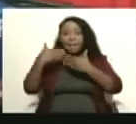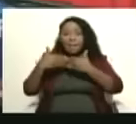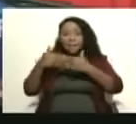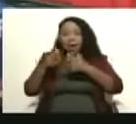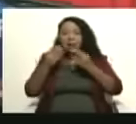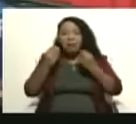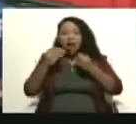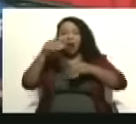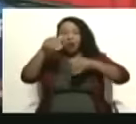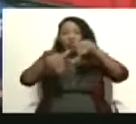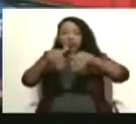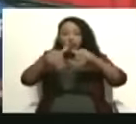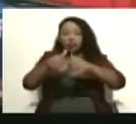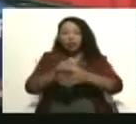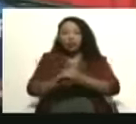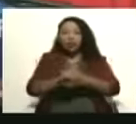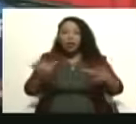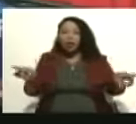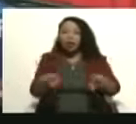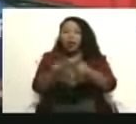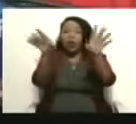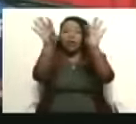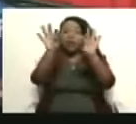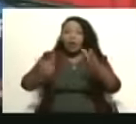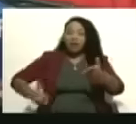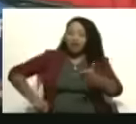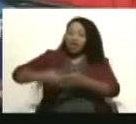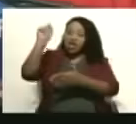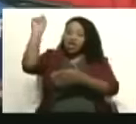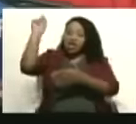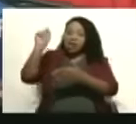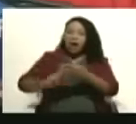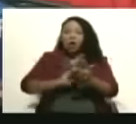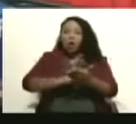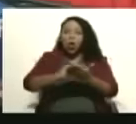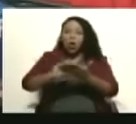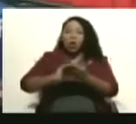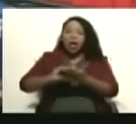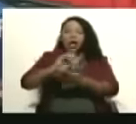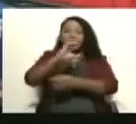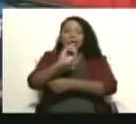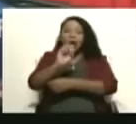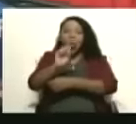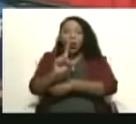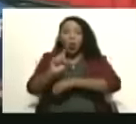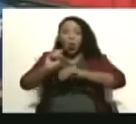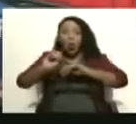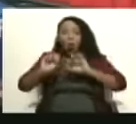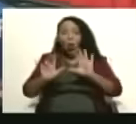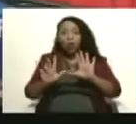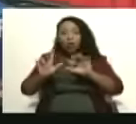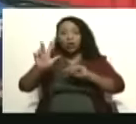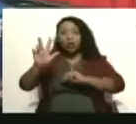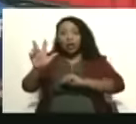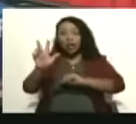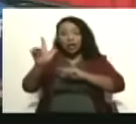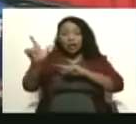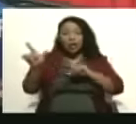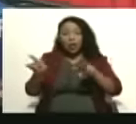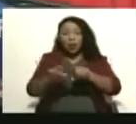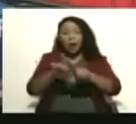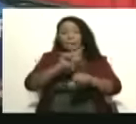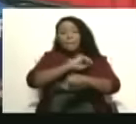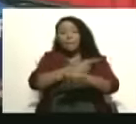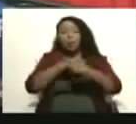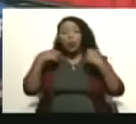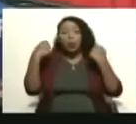Igualmente, se ha firmado una resolución, la 0183, conjunta con el Ministerio del Poder Popular para la